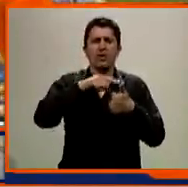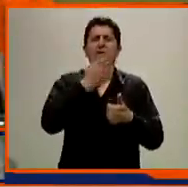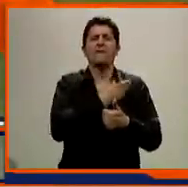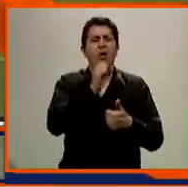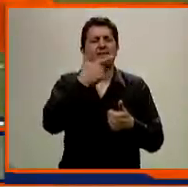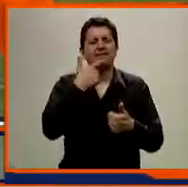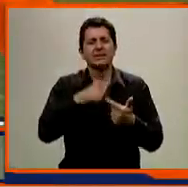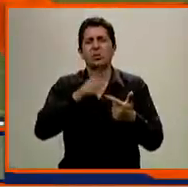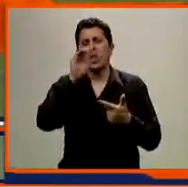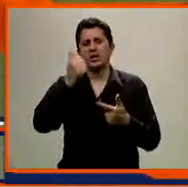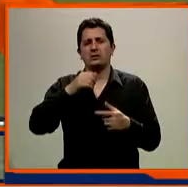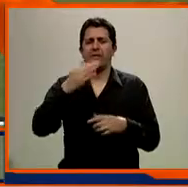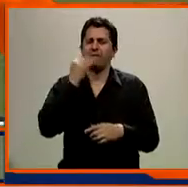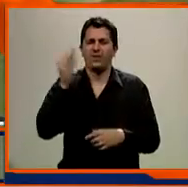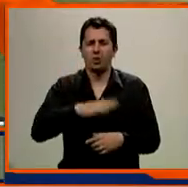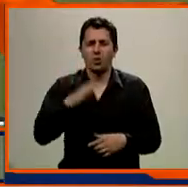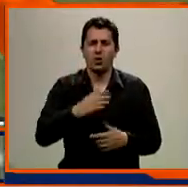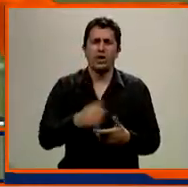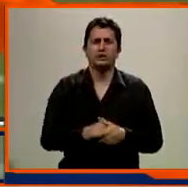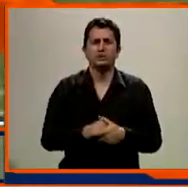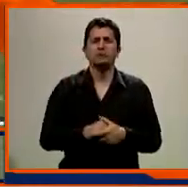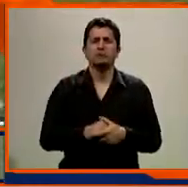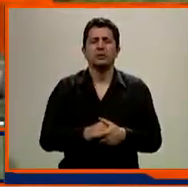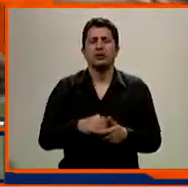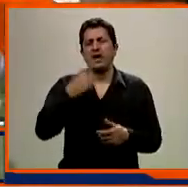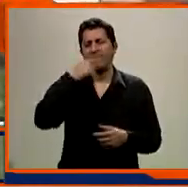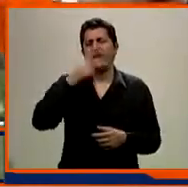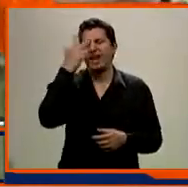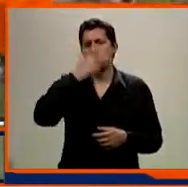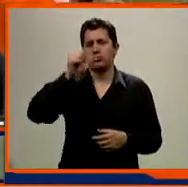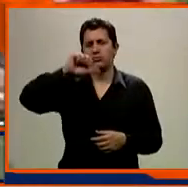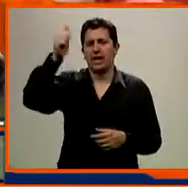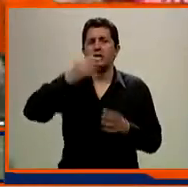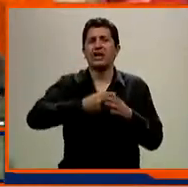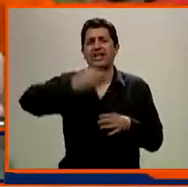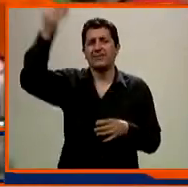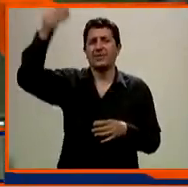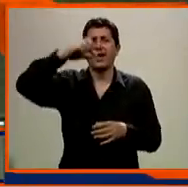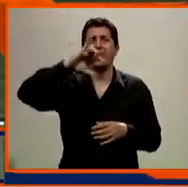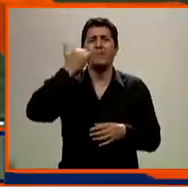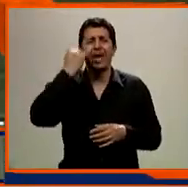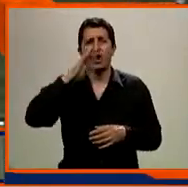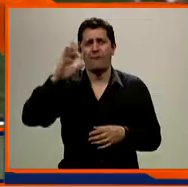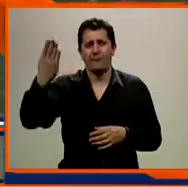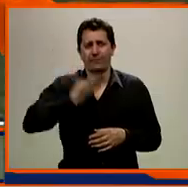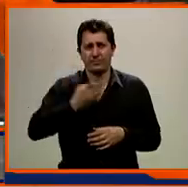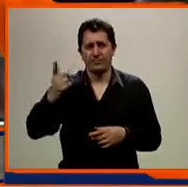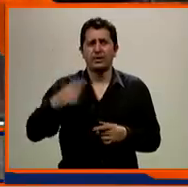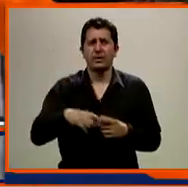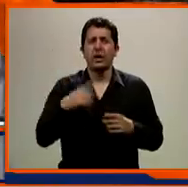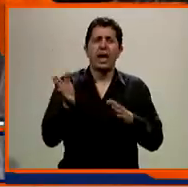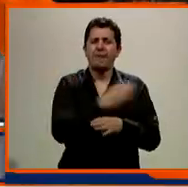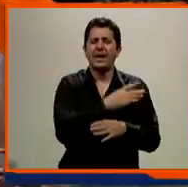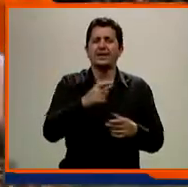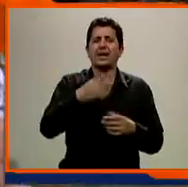figuras, los de Don Torcuato impusieron su experiencia en Bursaco y se clasificaron a los playoffs del certamen. Por el lado del